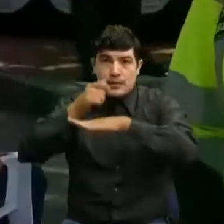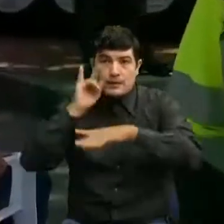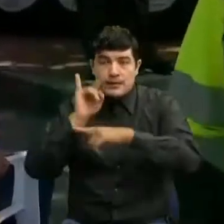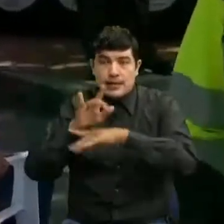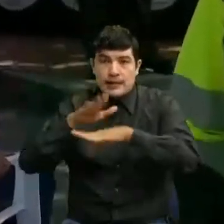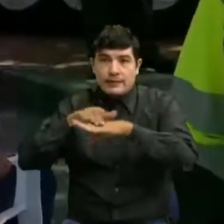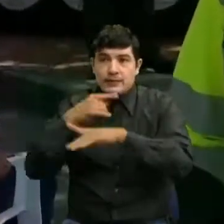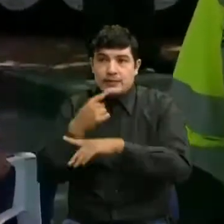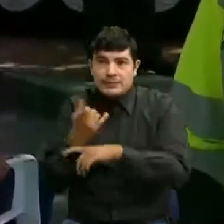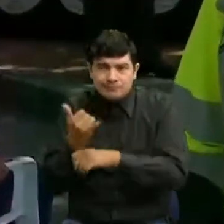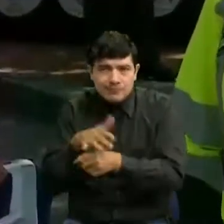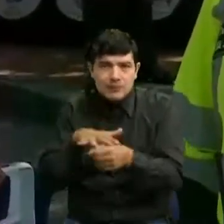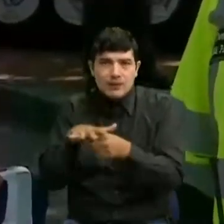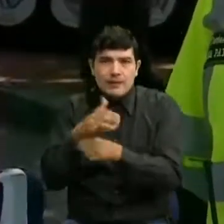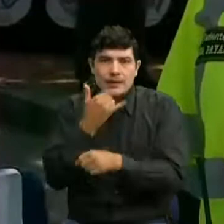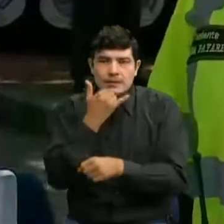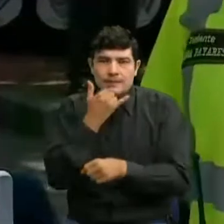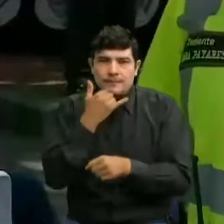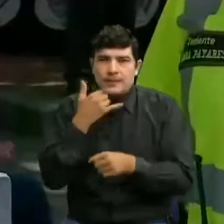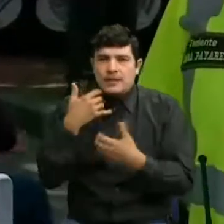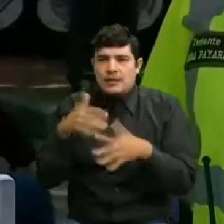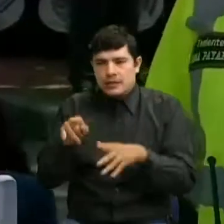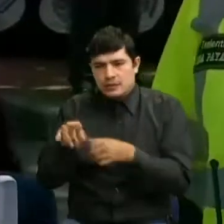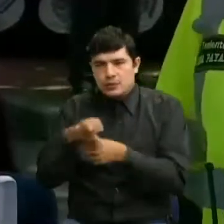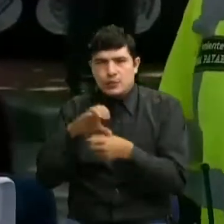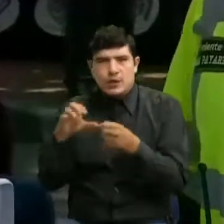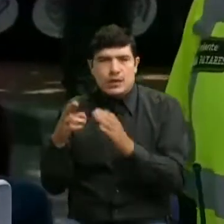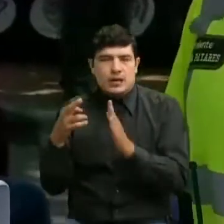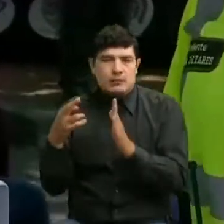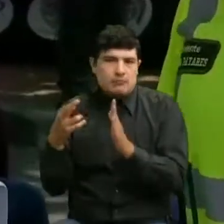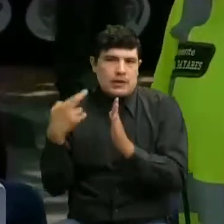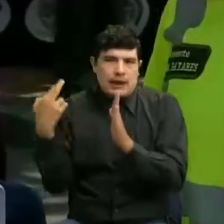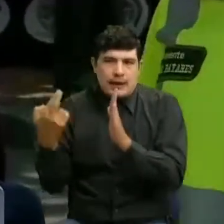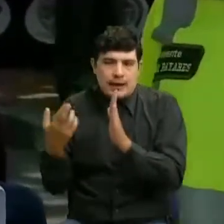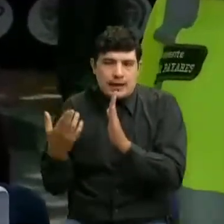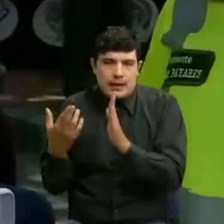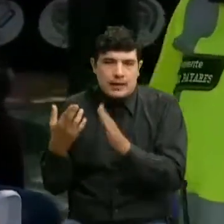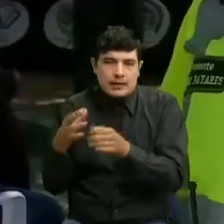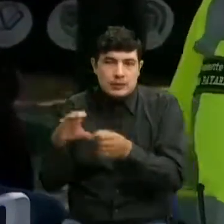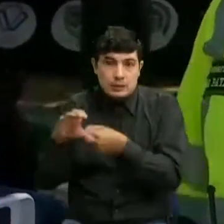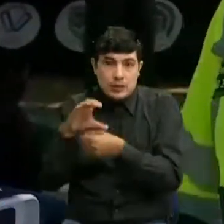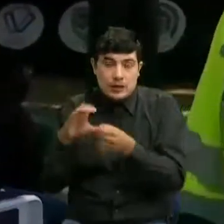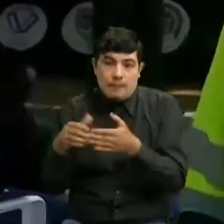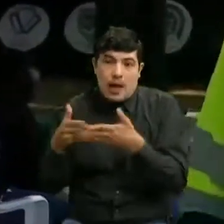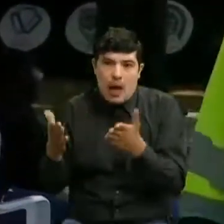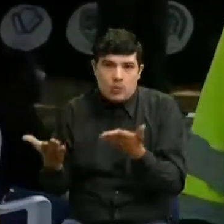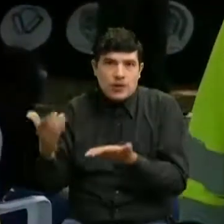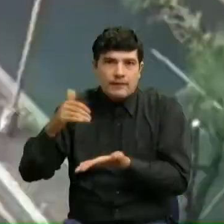esto pasa o sucede porque se ha reactivado la ciudad y también algunos horarios, más que todo en la noche.